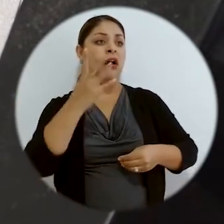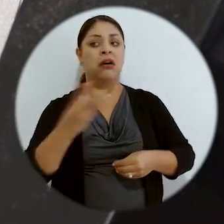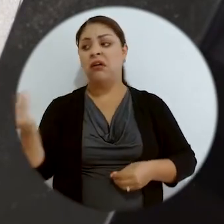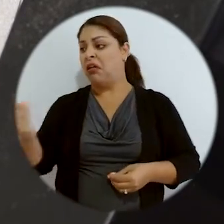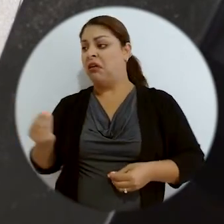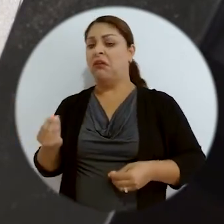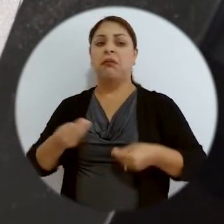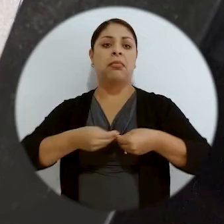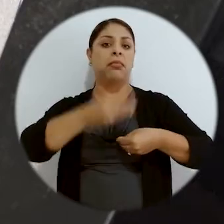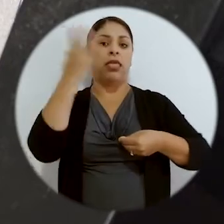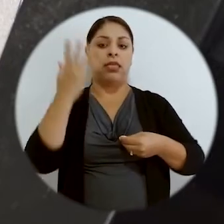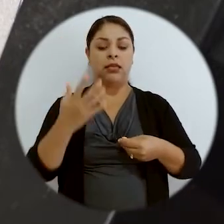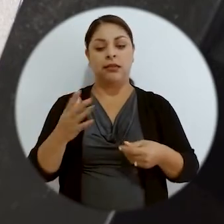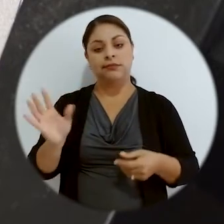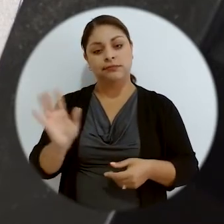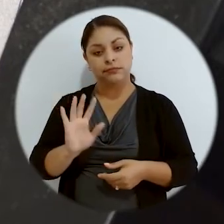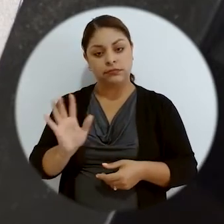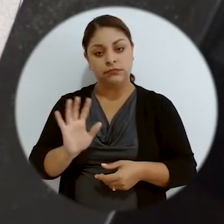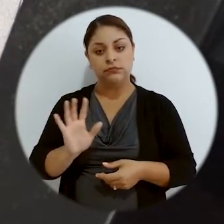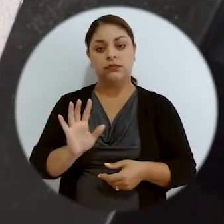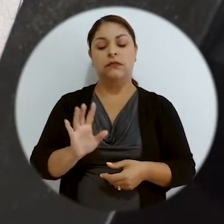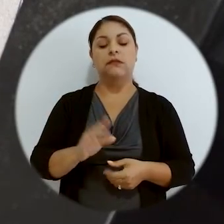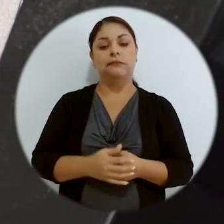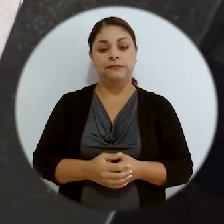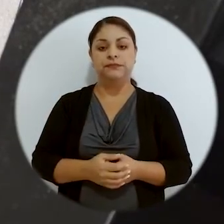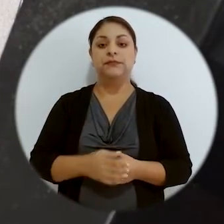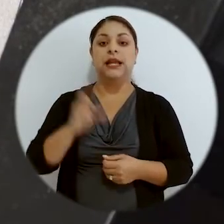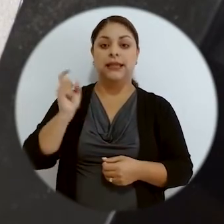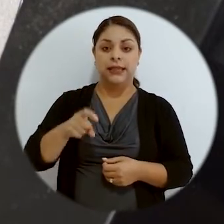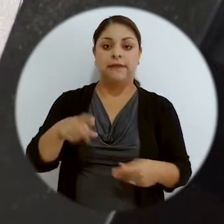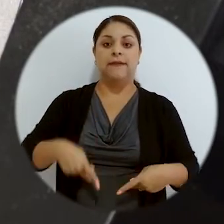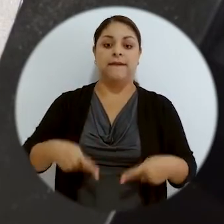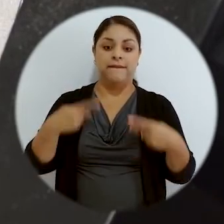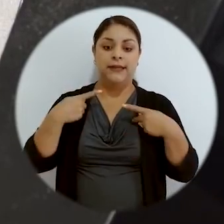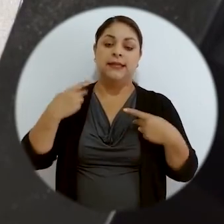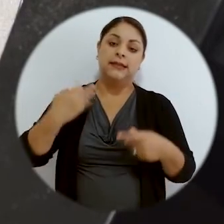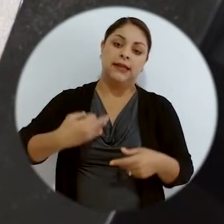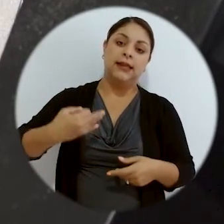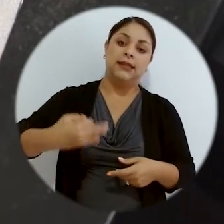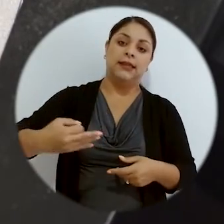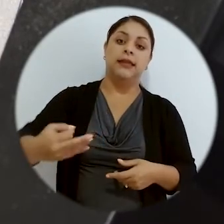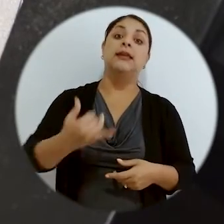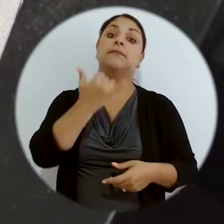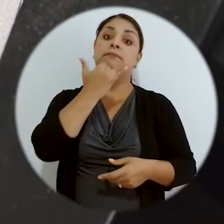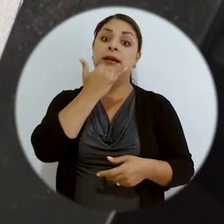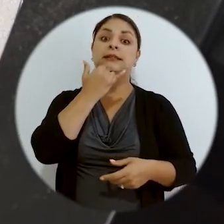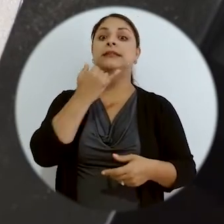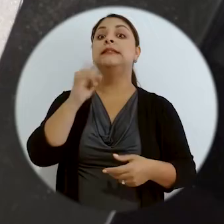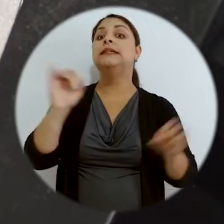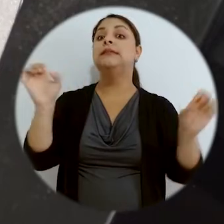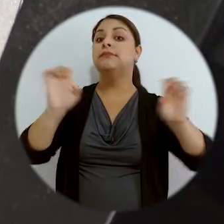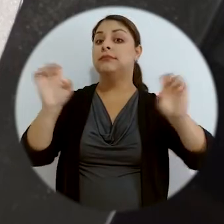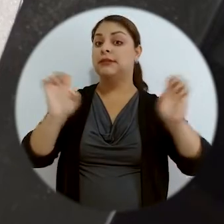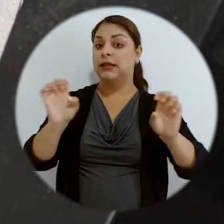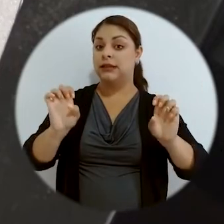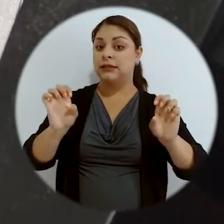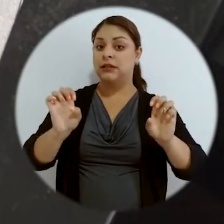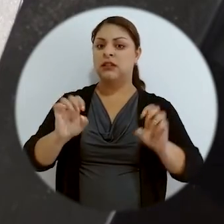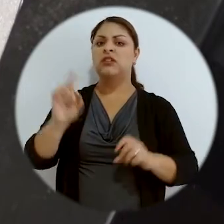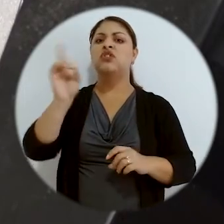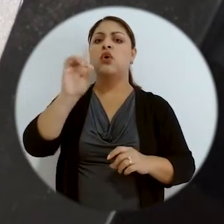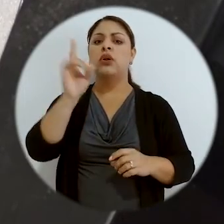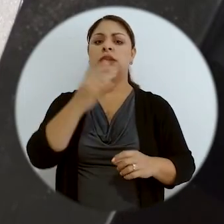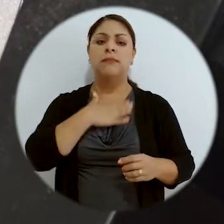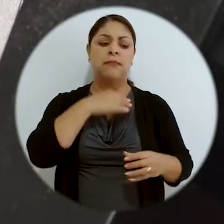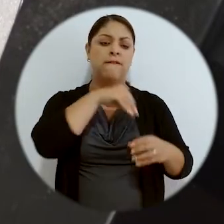¿Ah? Claro. Una de las respuestas es casi 40% de la población vive al día. ¿Y qué pasa si hay una emergencia?